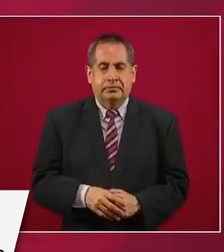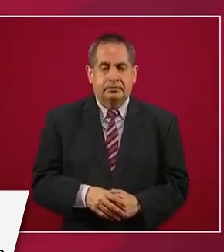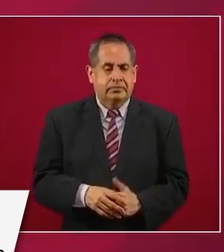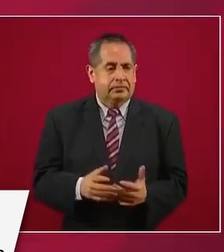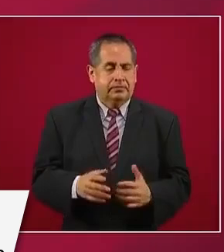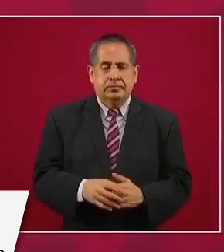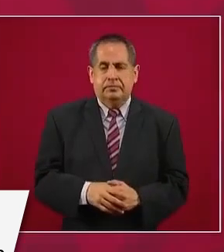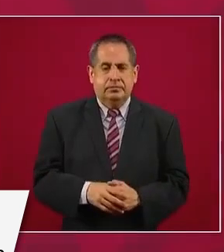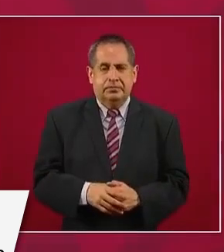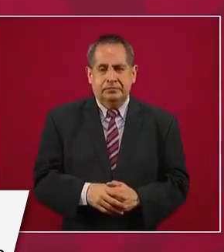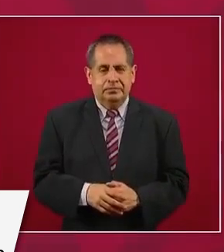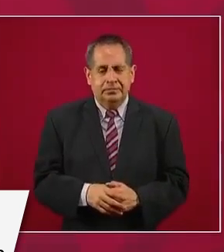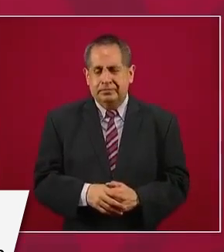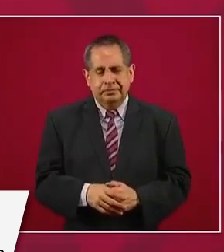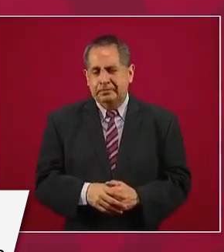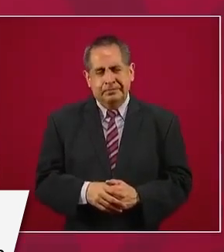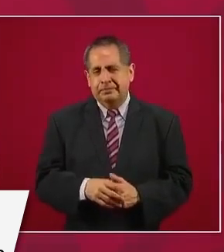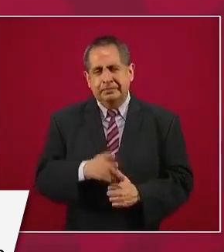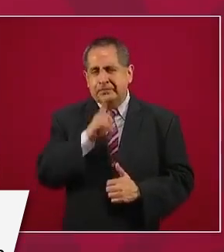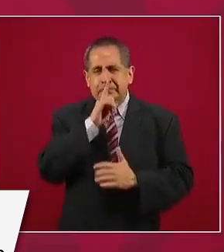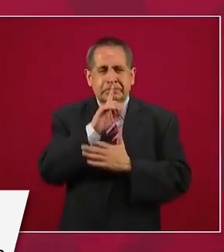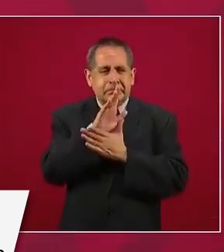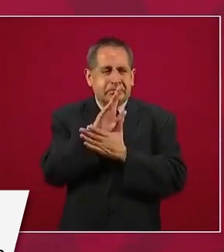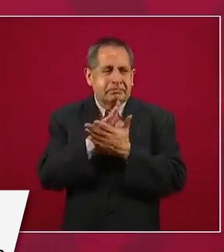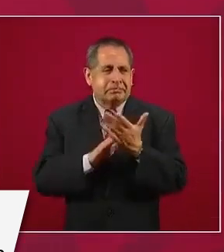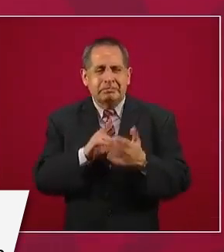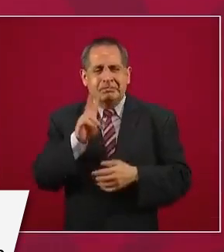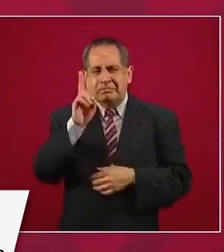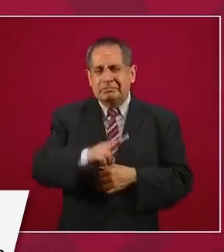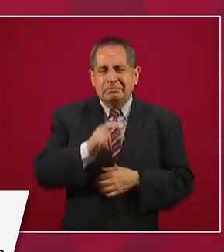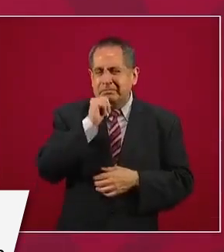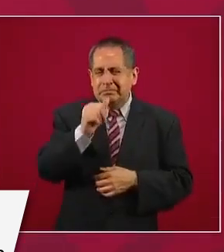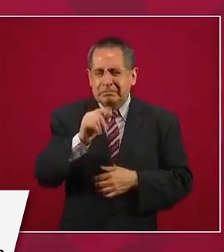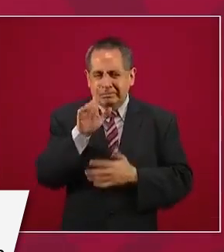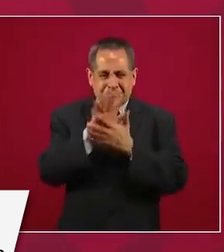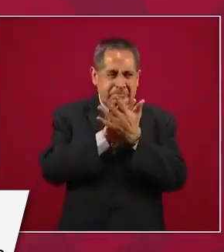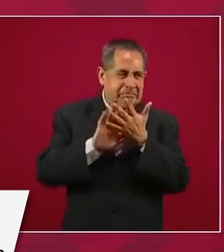Pues son verdades a media